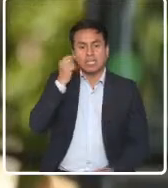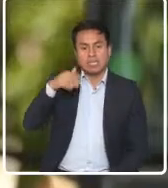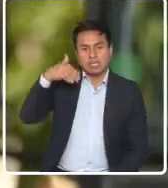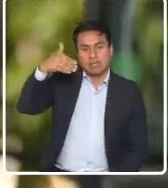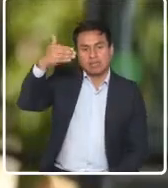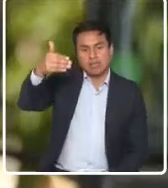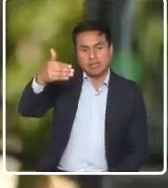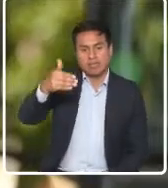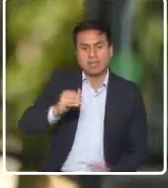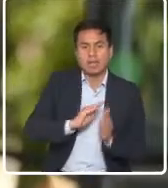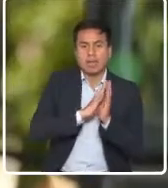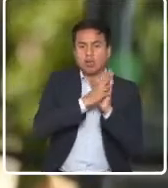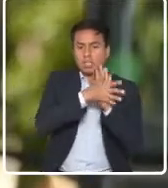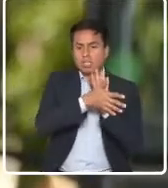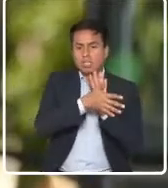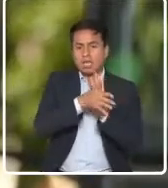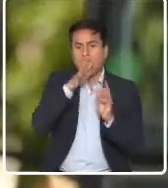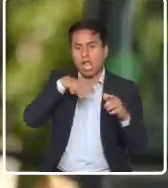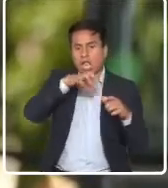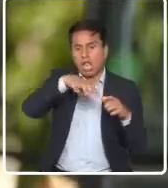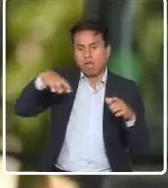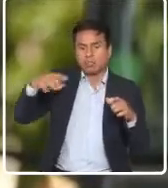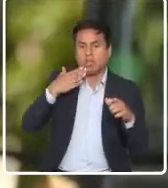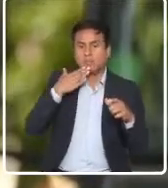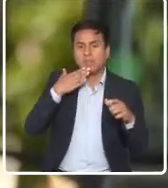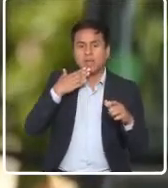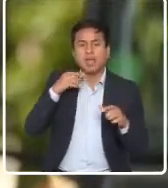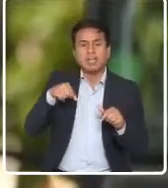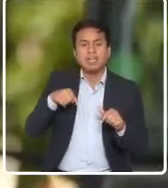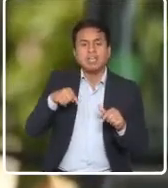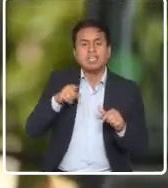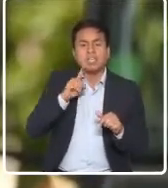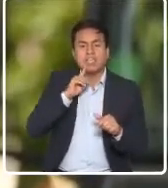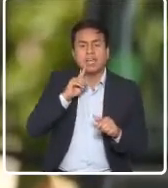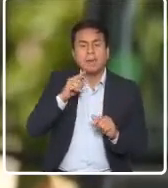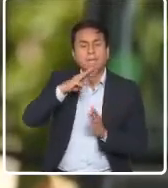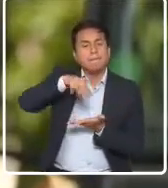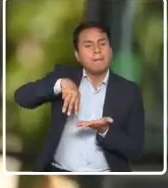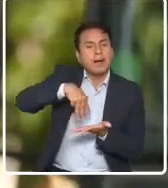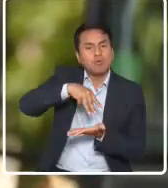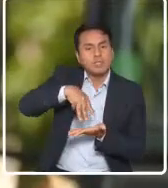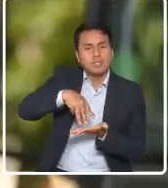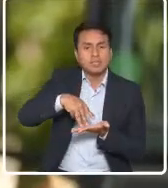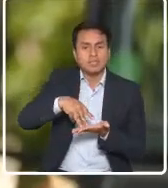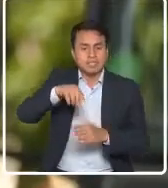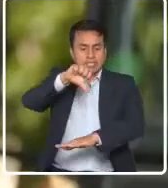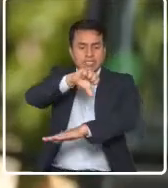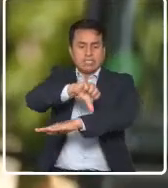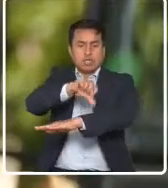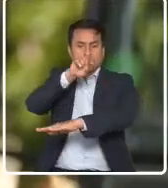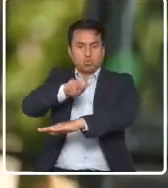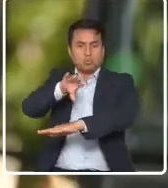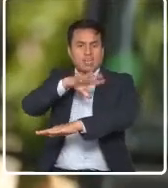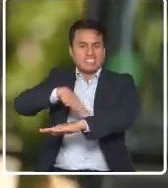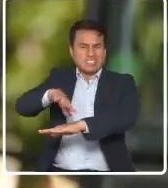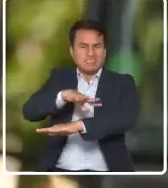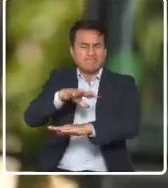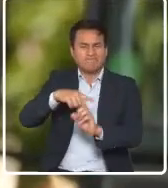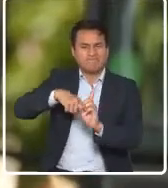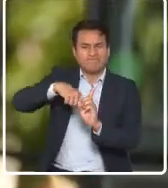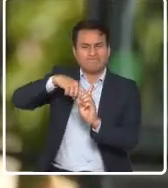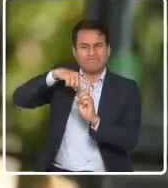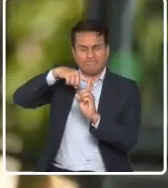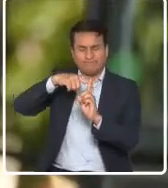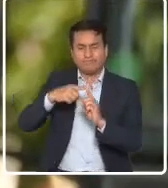vienen, en la Araucanía, en los lagos y aquí en el Maule. En general, en toda la zona centro-sur del país.